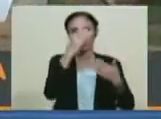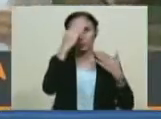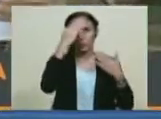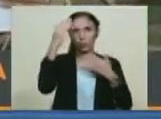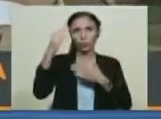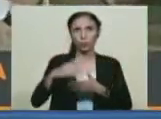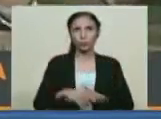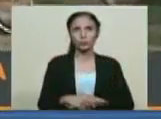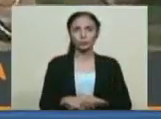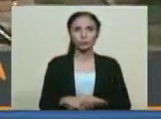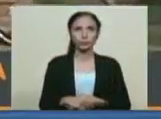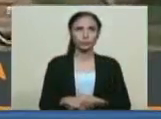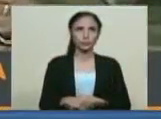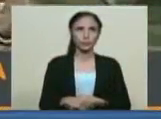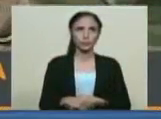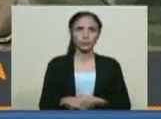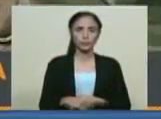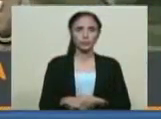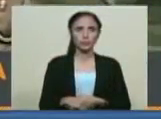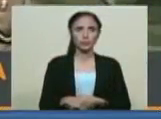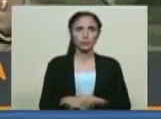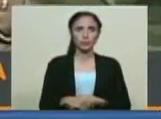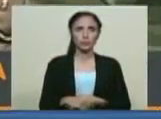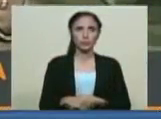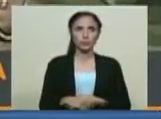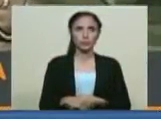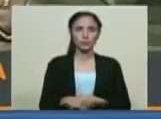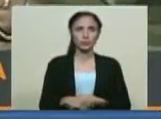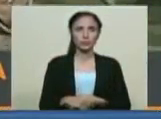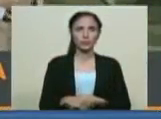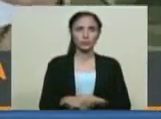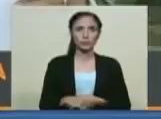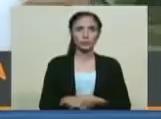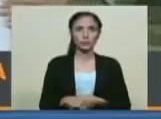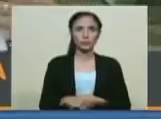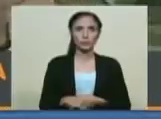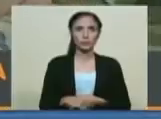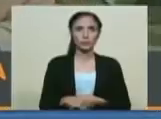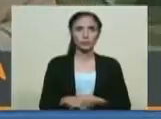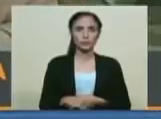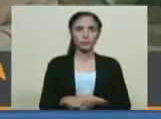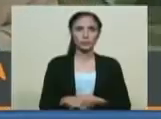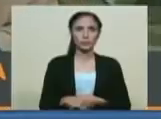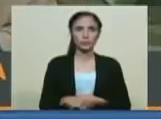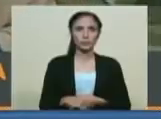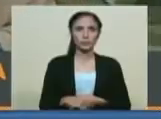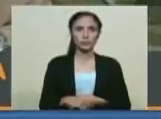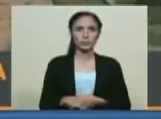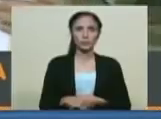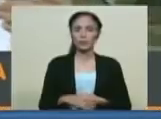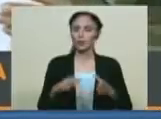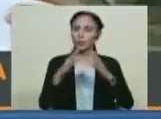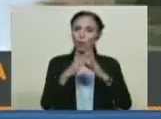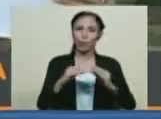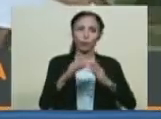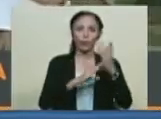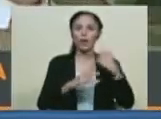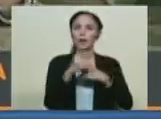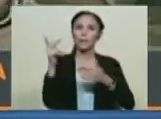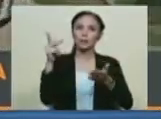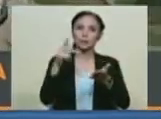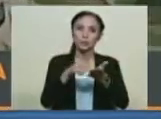mi abrazo para todos, igualmente a los oficiales de nuestra gloriosa y amada